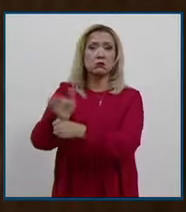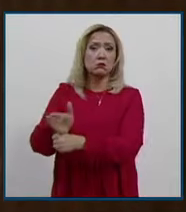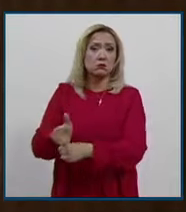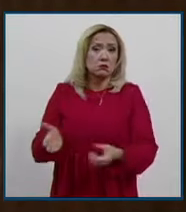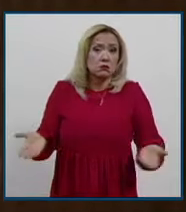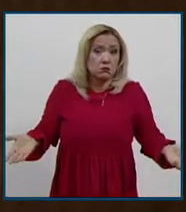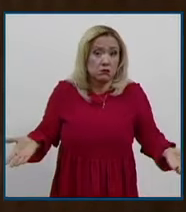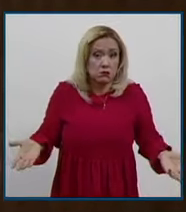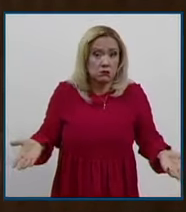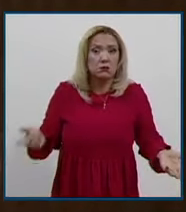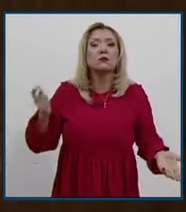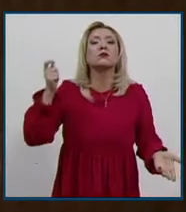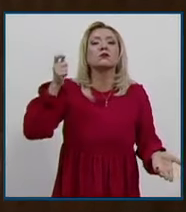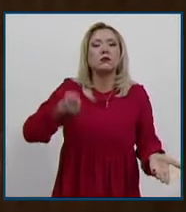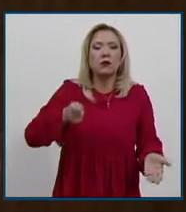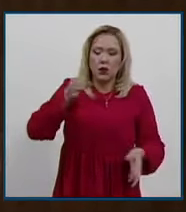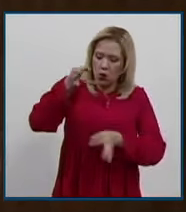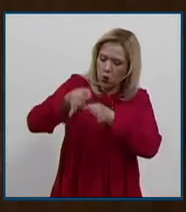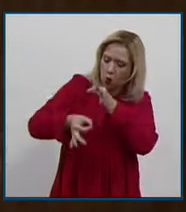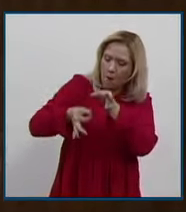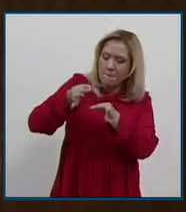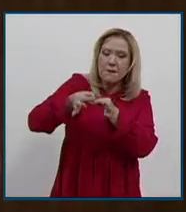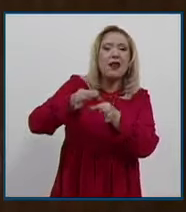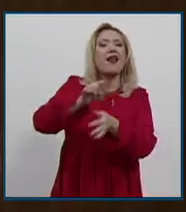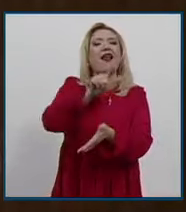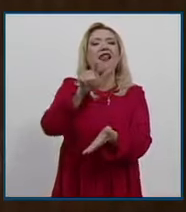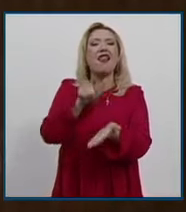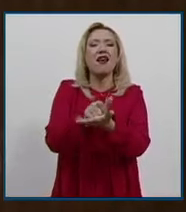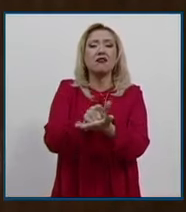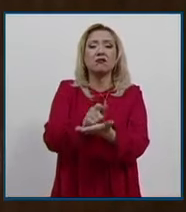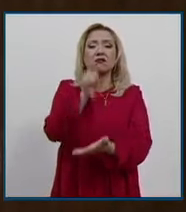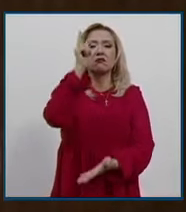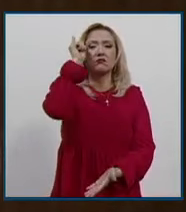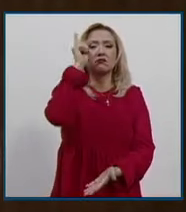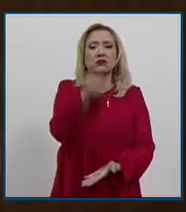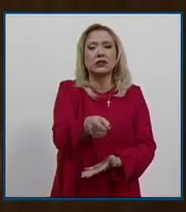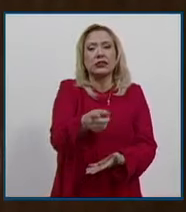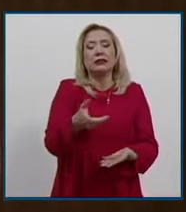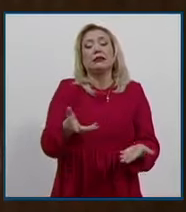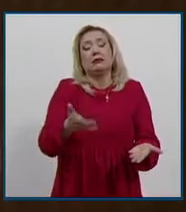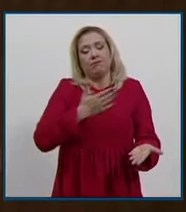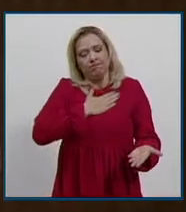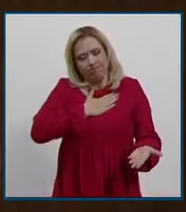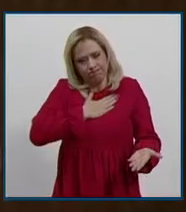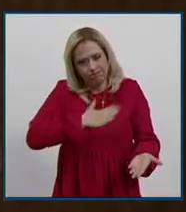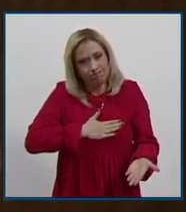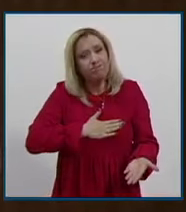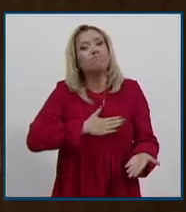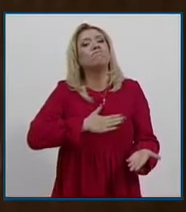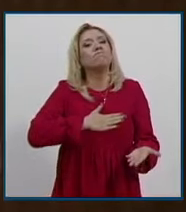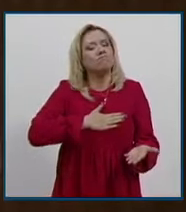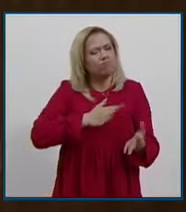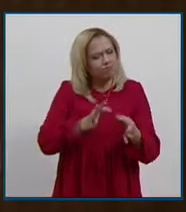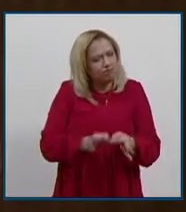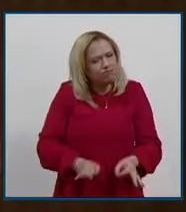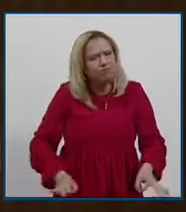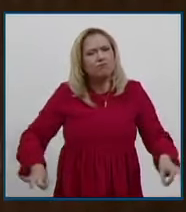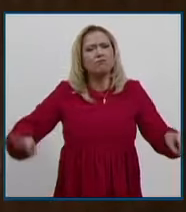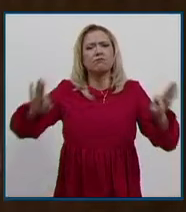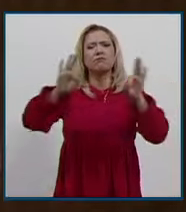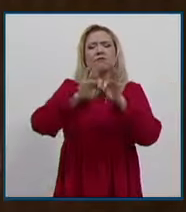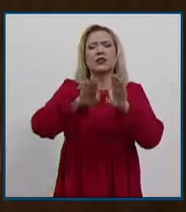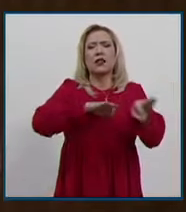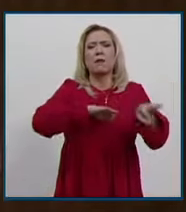palabras hacer cumplir la ley es uno de los actos democráticos más Genuinos del